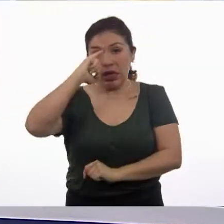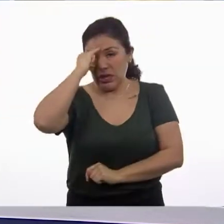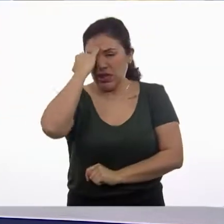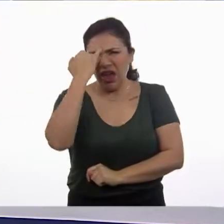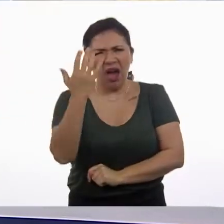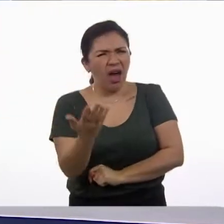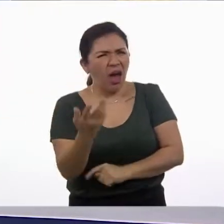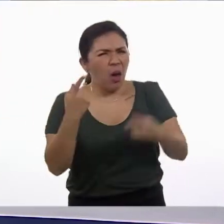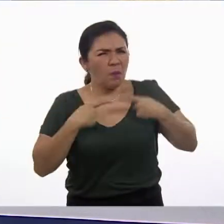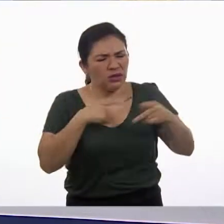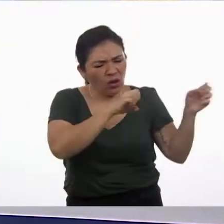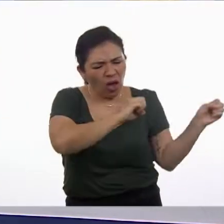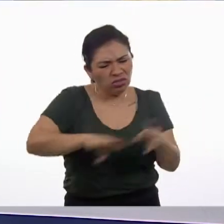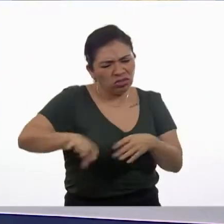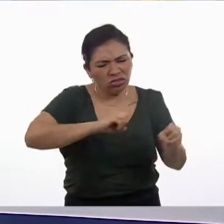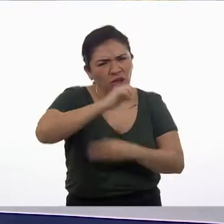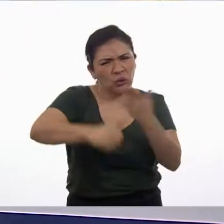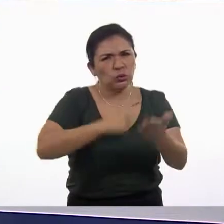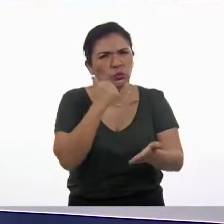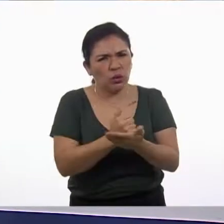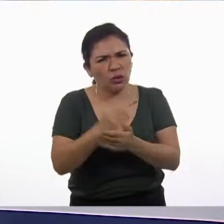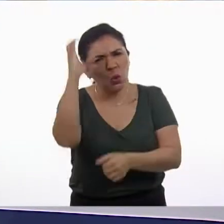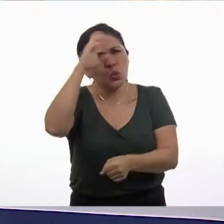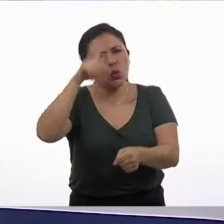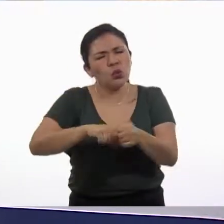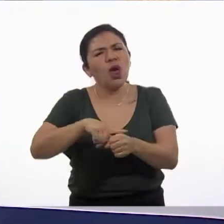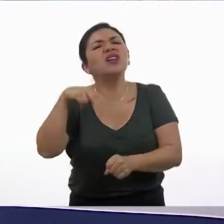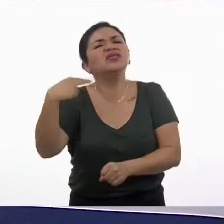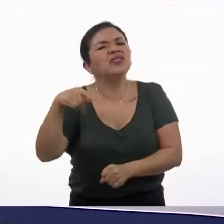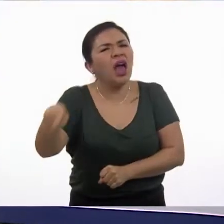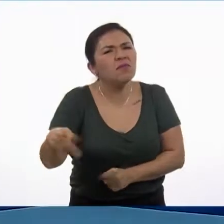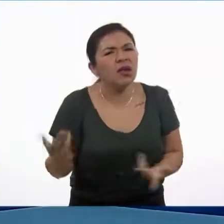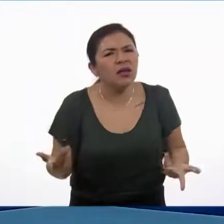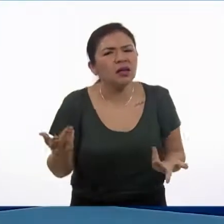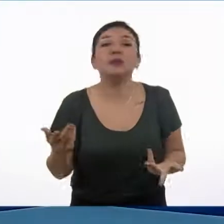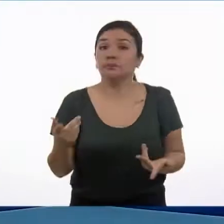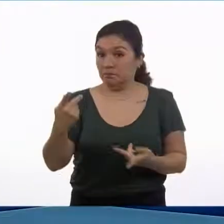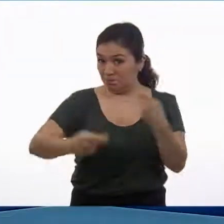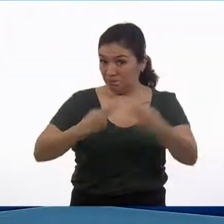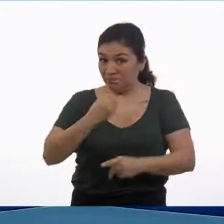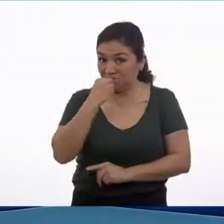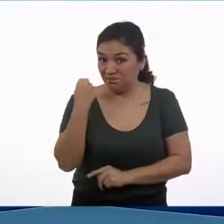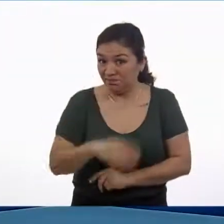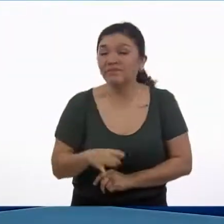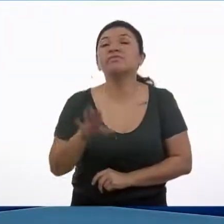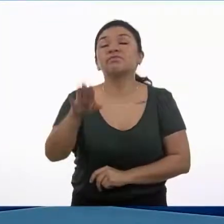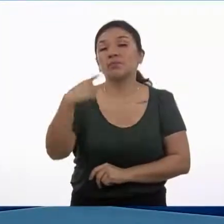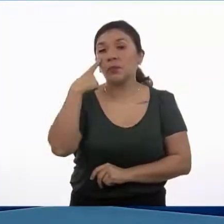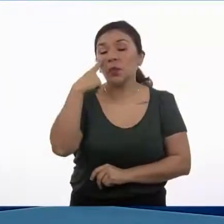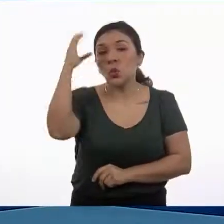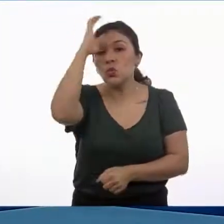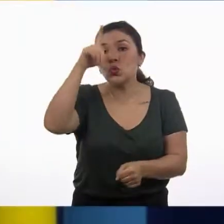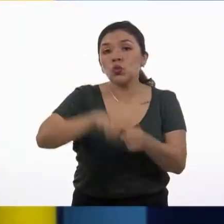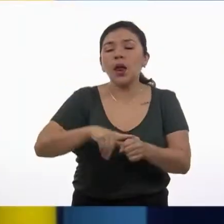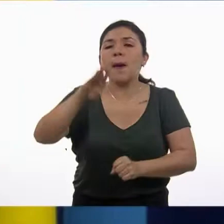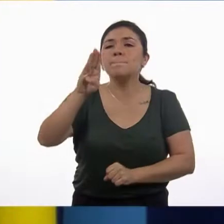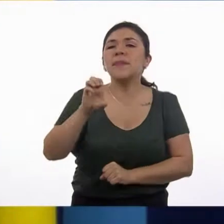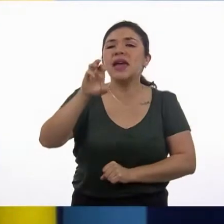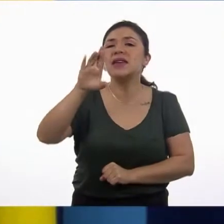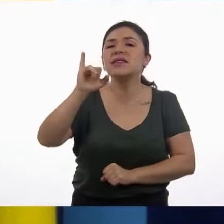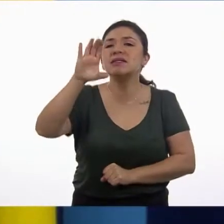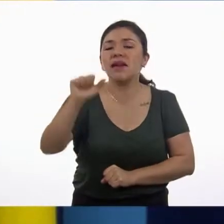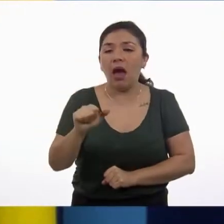del Indo abandonaron su ciudad, ¿esta cultura cómo se llamó? Excelente pregunta. Es la cultura védica.